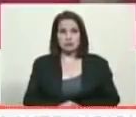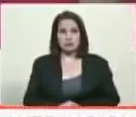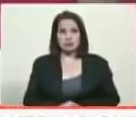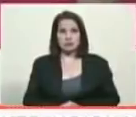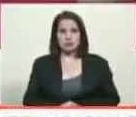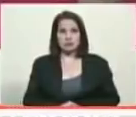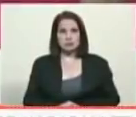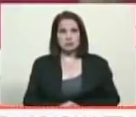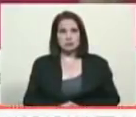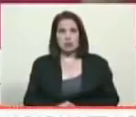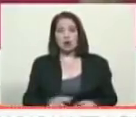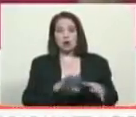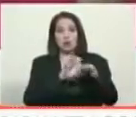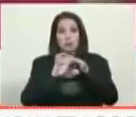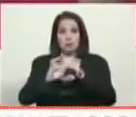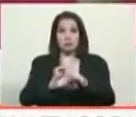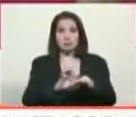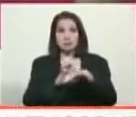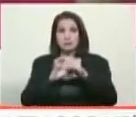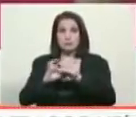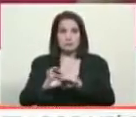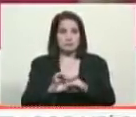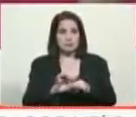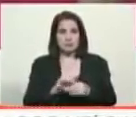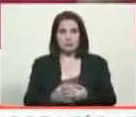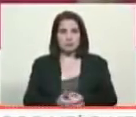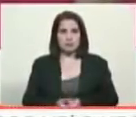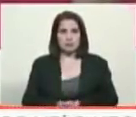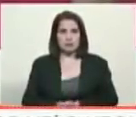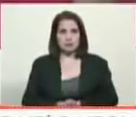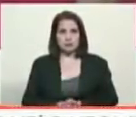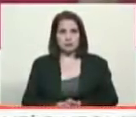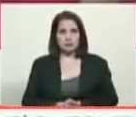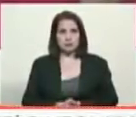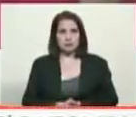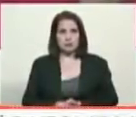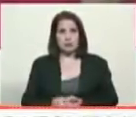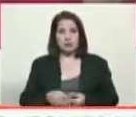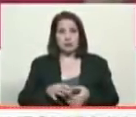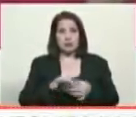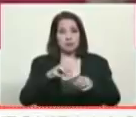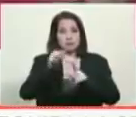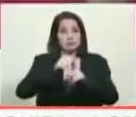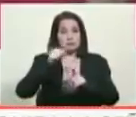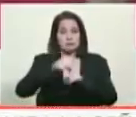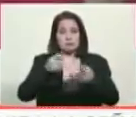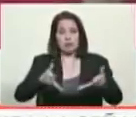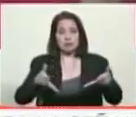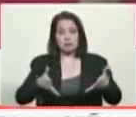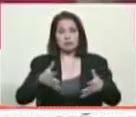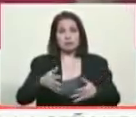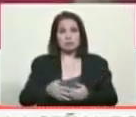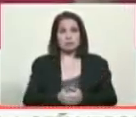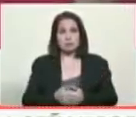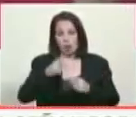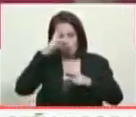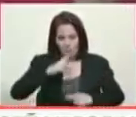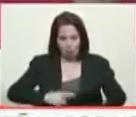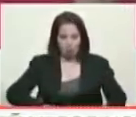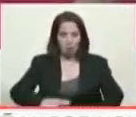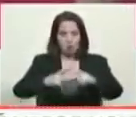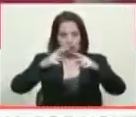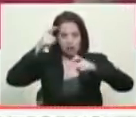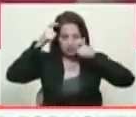nos dijo, unidad, lucha, batalla y victoria. Rindámosle honor a Hugo Chávez.